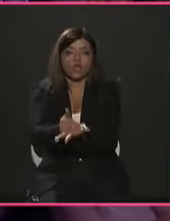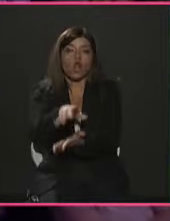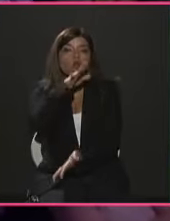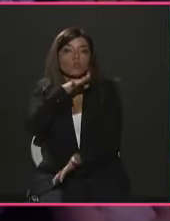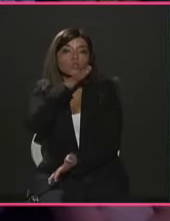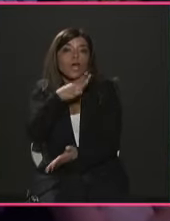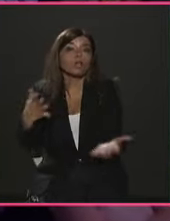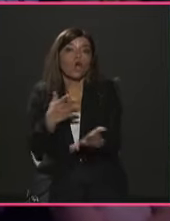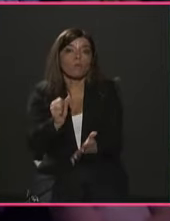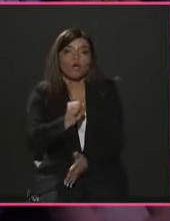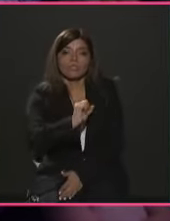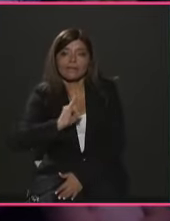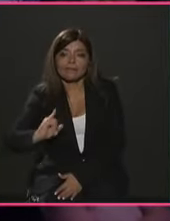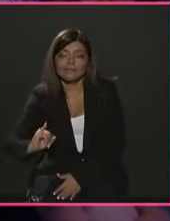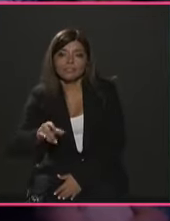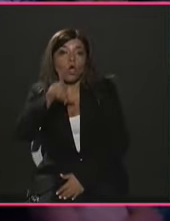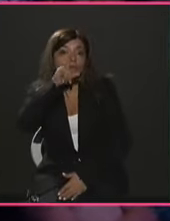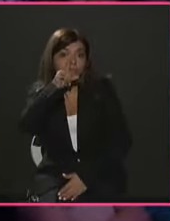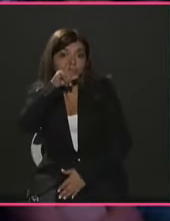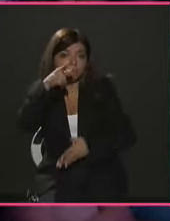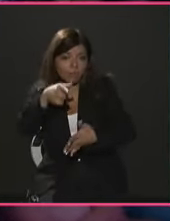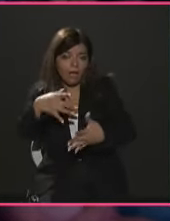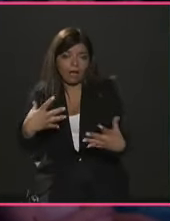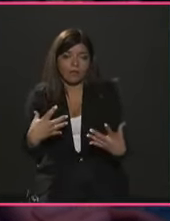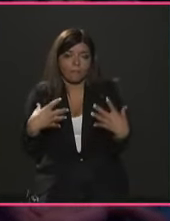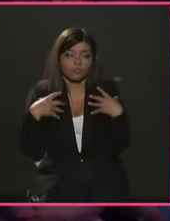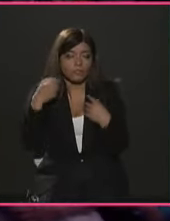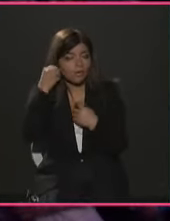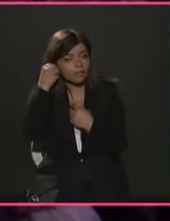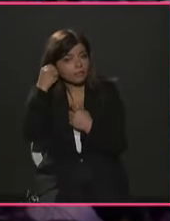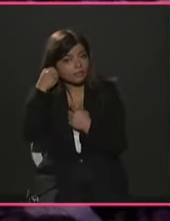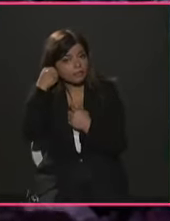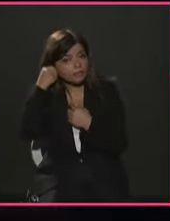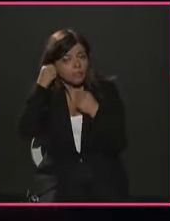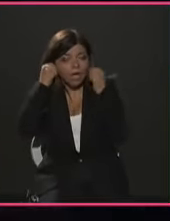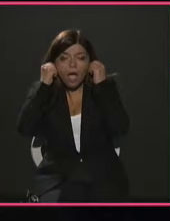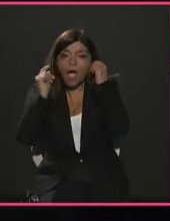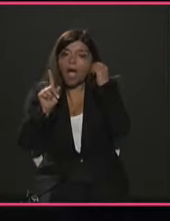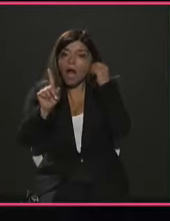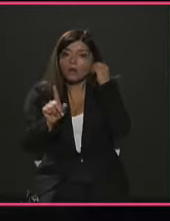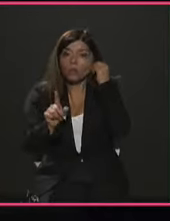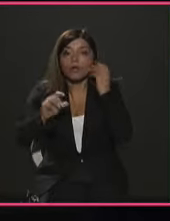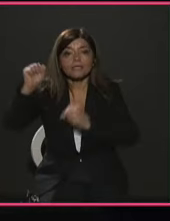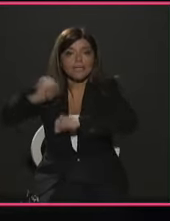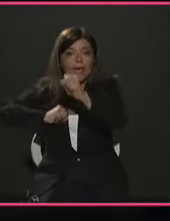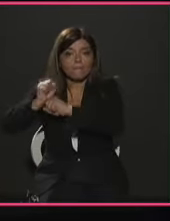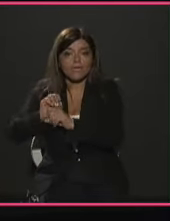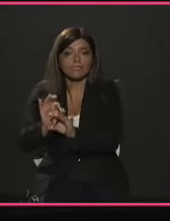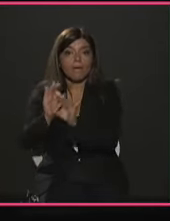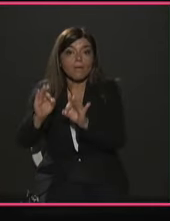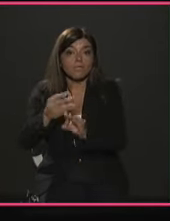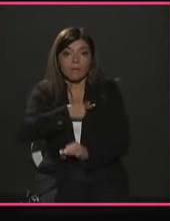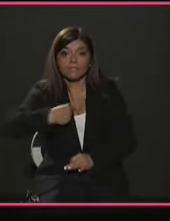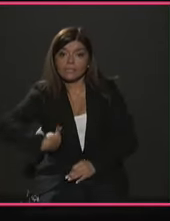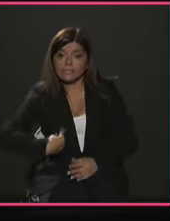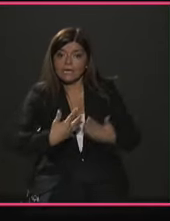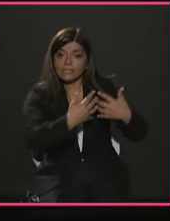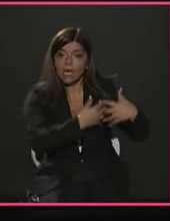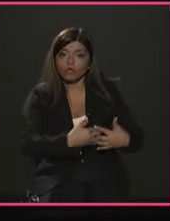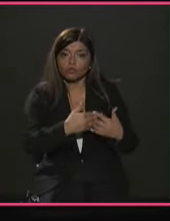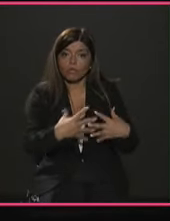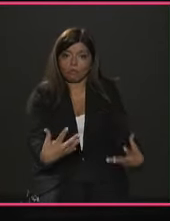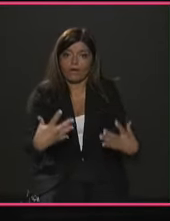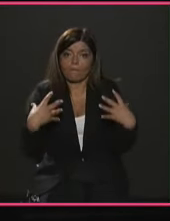utilización de la Inteligencia artificial se están encargando de las manos de algunas pocas empresas especialmente en China y Estados